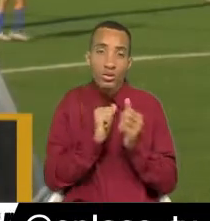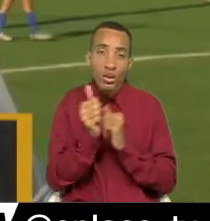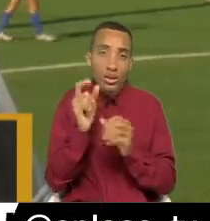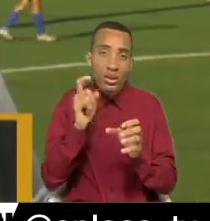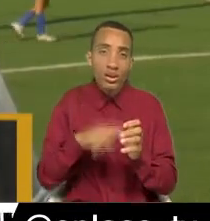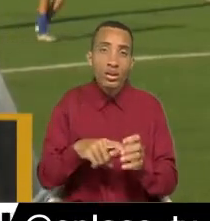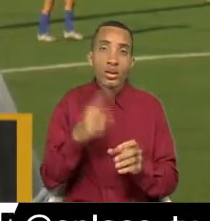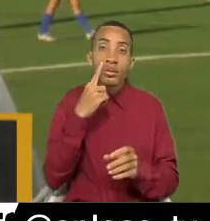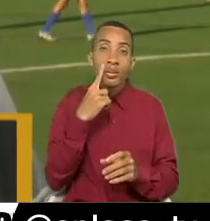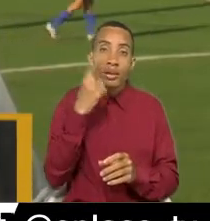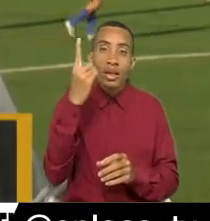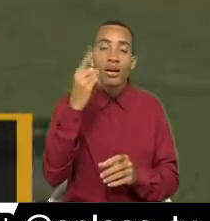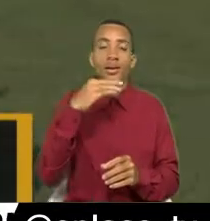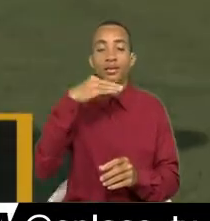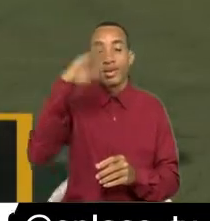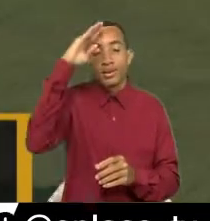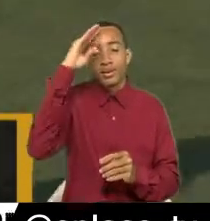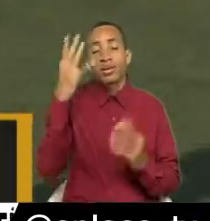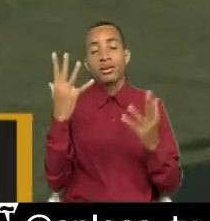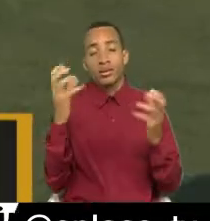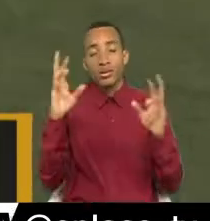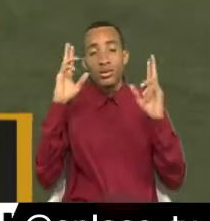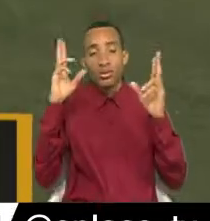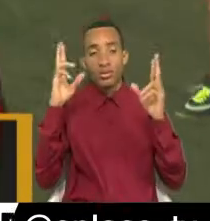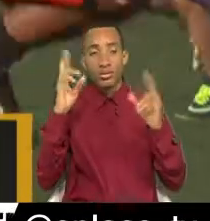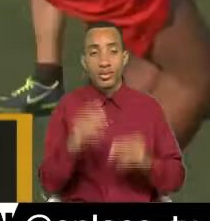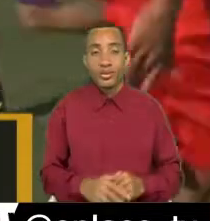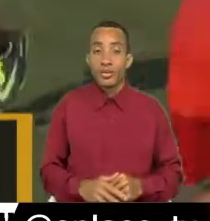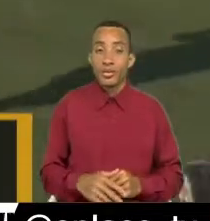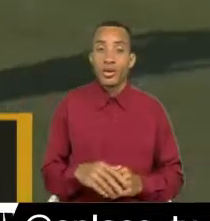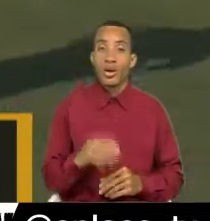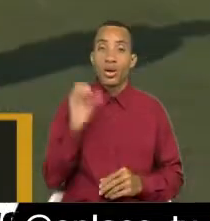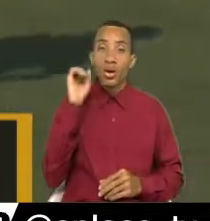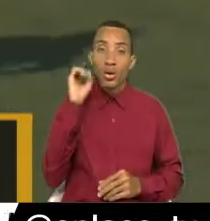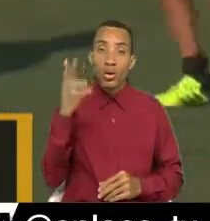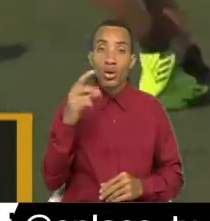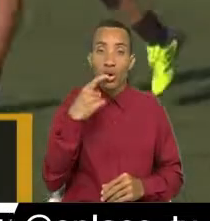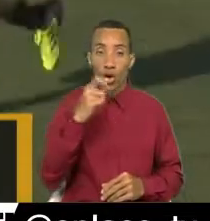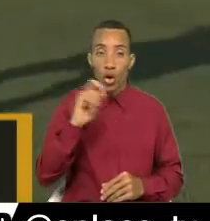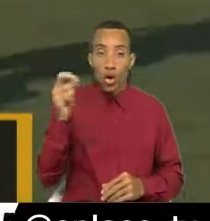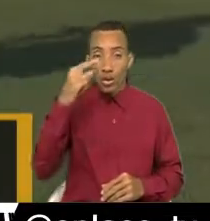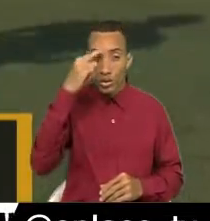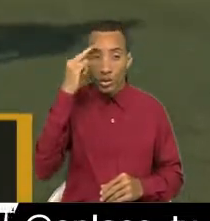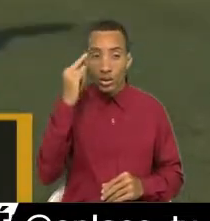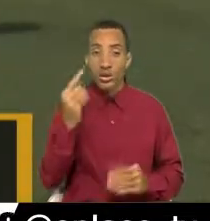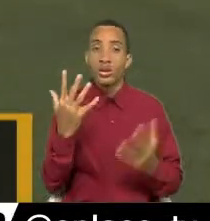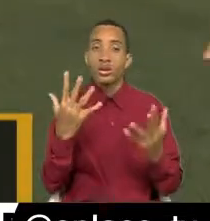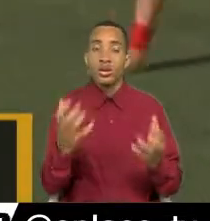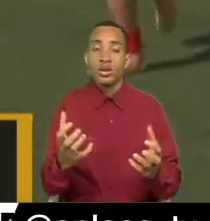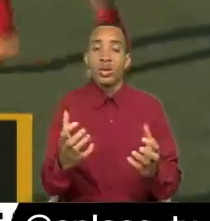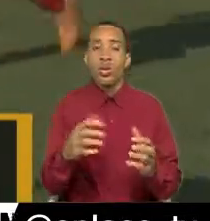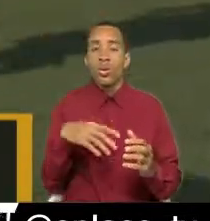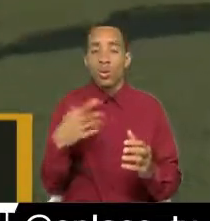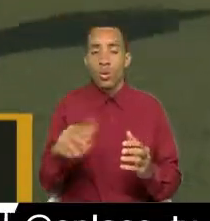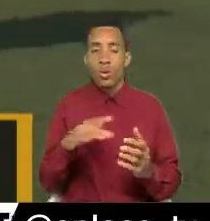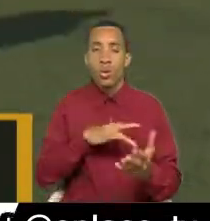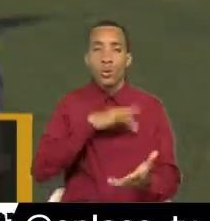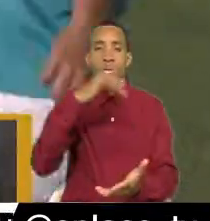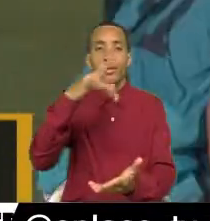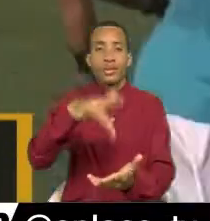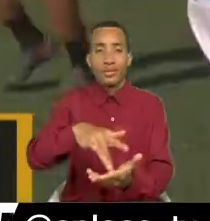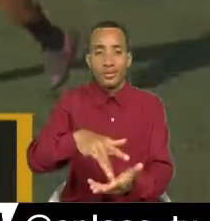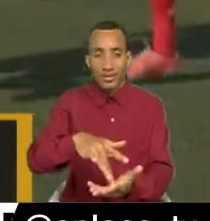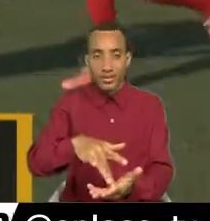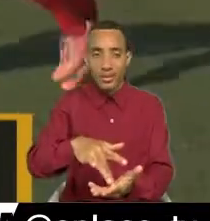por primera vez un equipo de esta zona. El club Oronegro sabe que no la tiene fácil, pero van con las ganas de clasificar a este torneo de talla nacional.